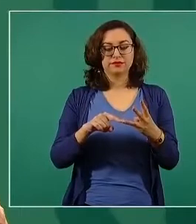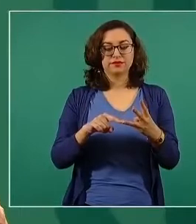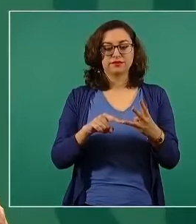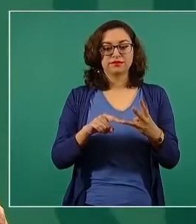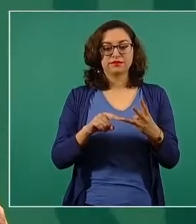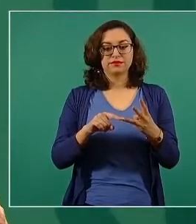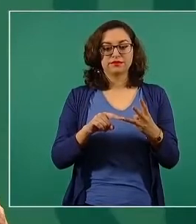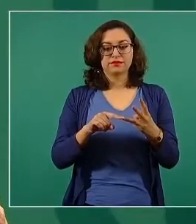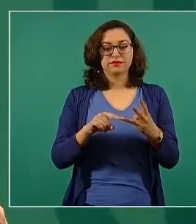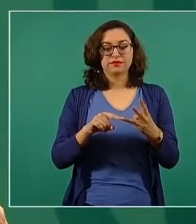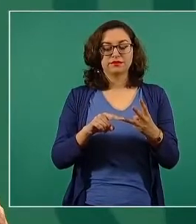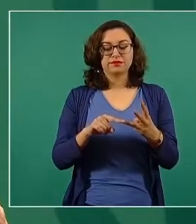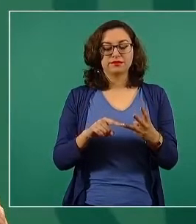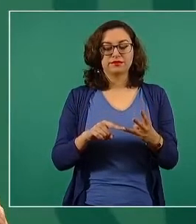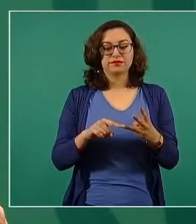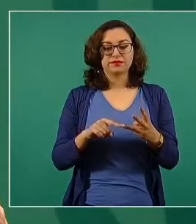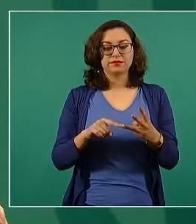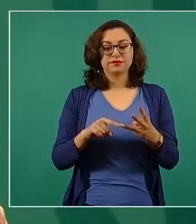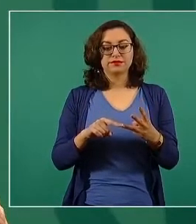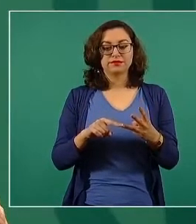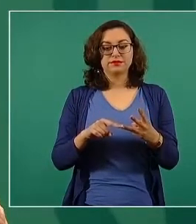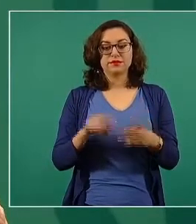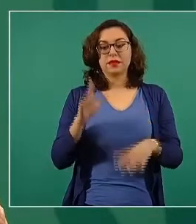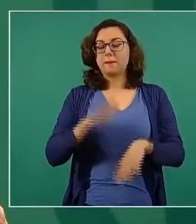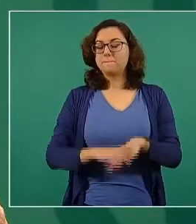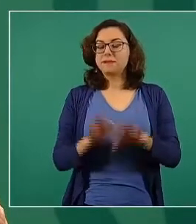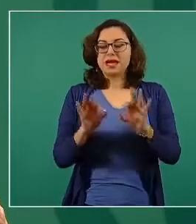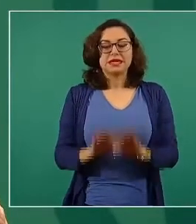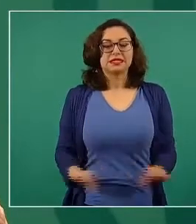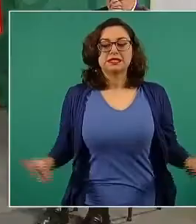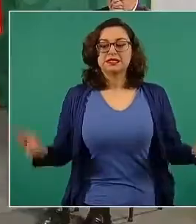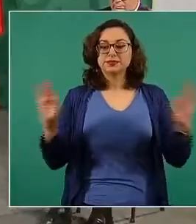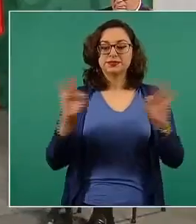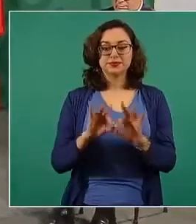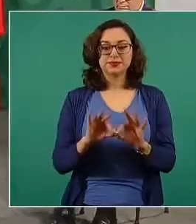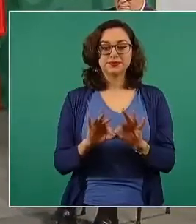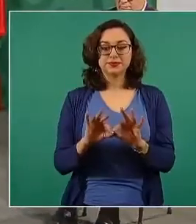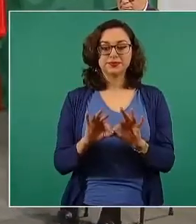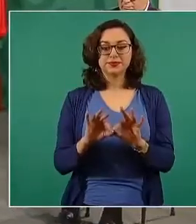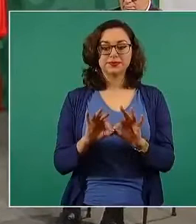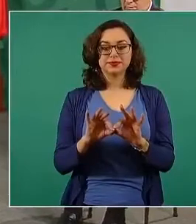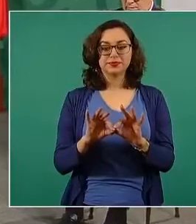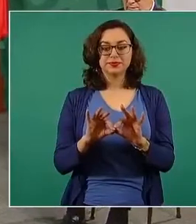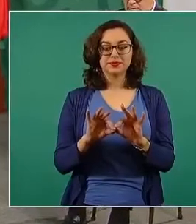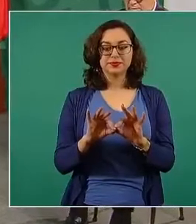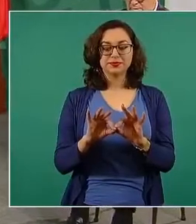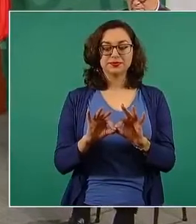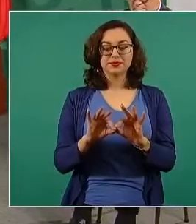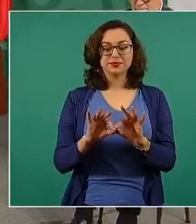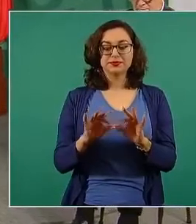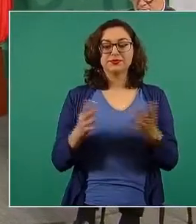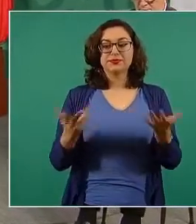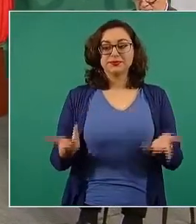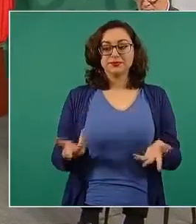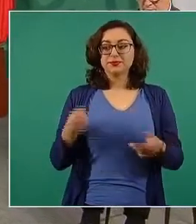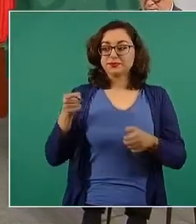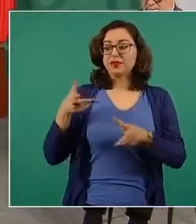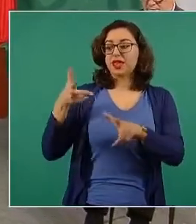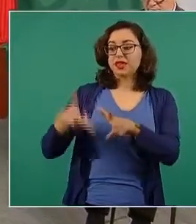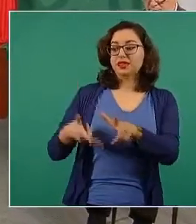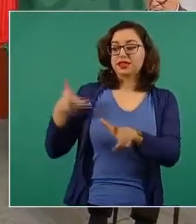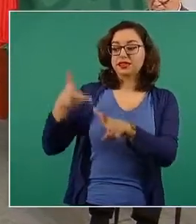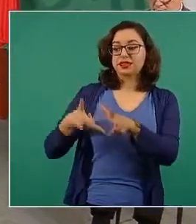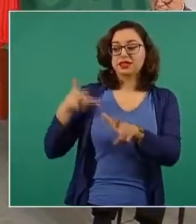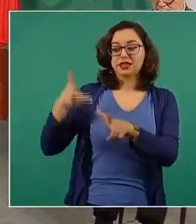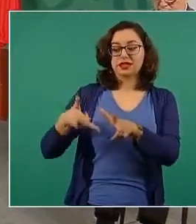destacado es que los trenes se van